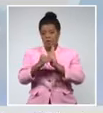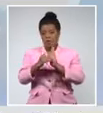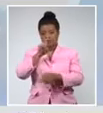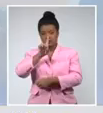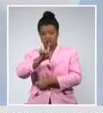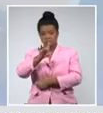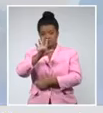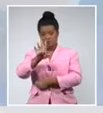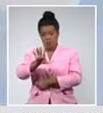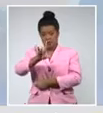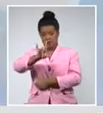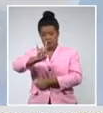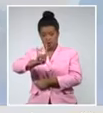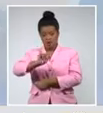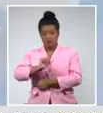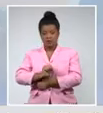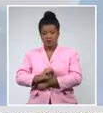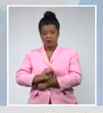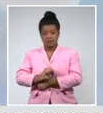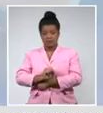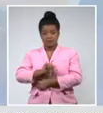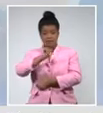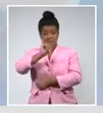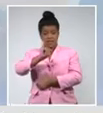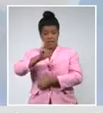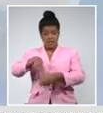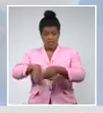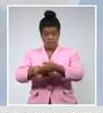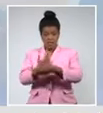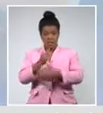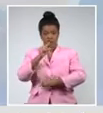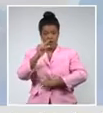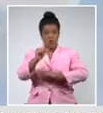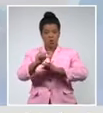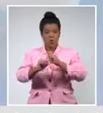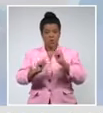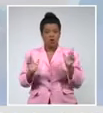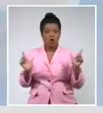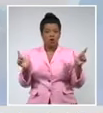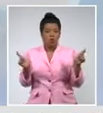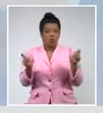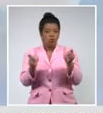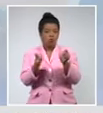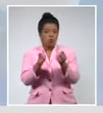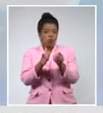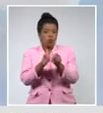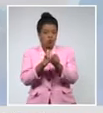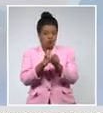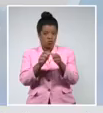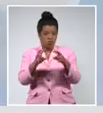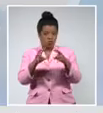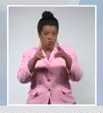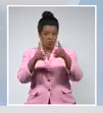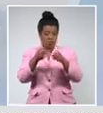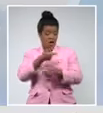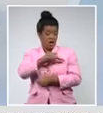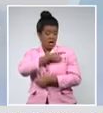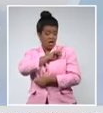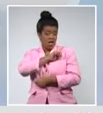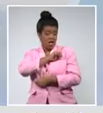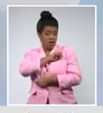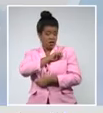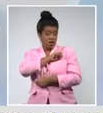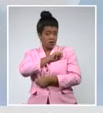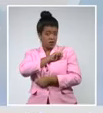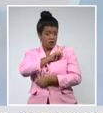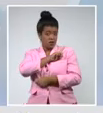4.159. Llevamos 6 días disminuyendo el número de activos. En el día de ayer,